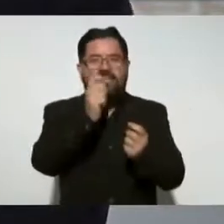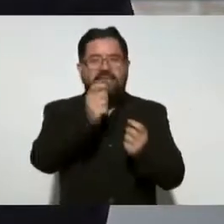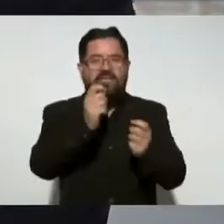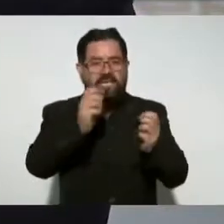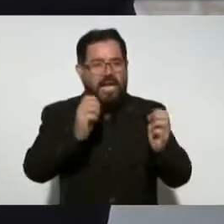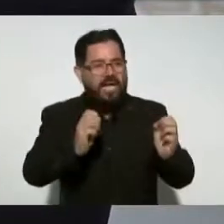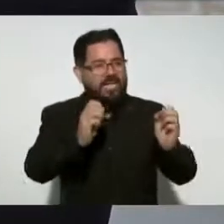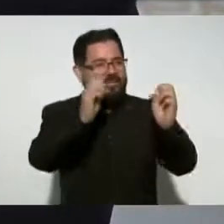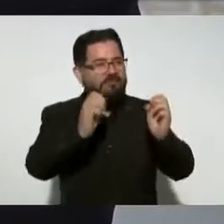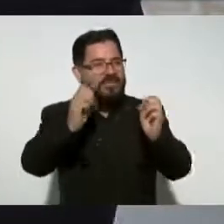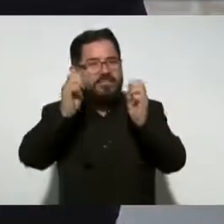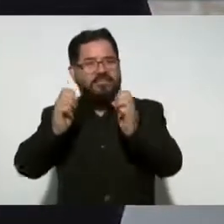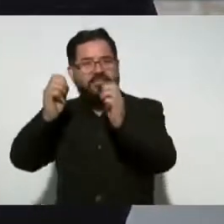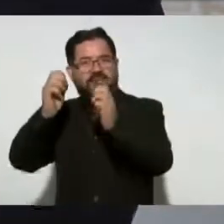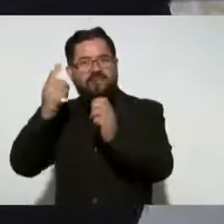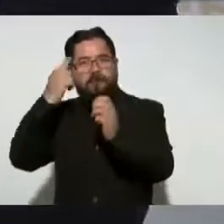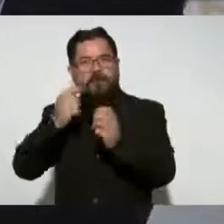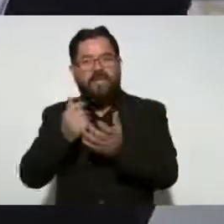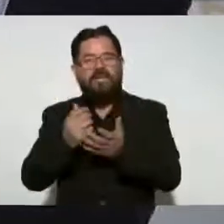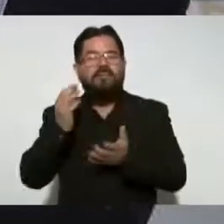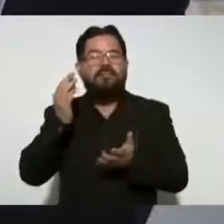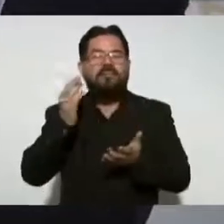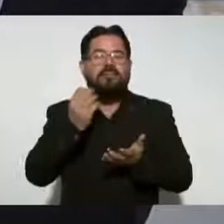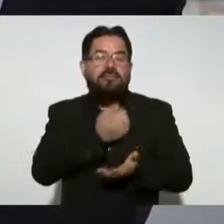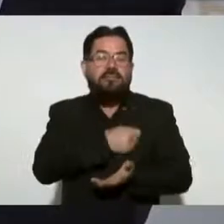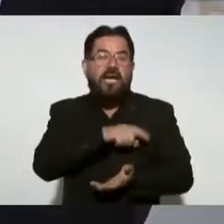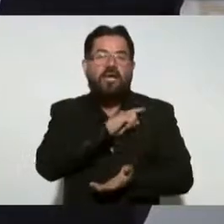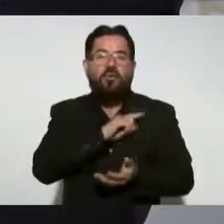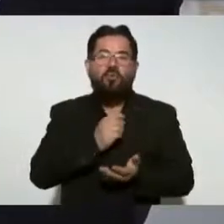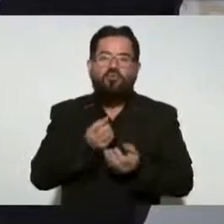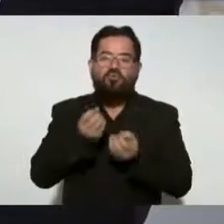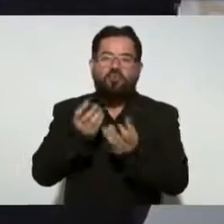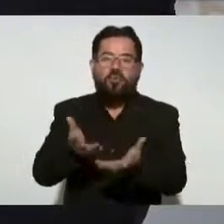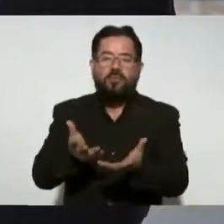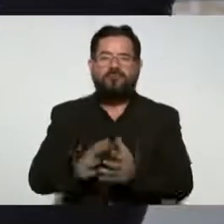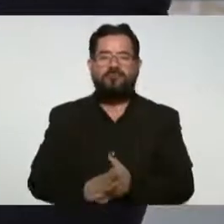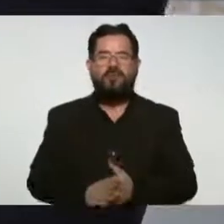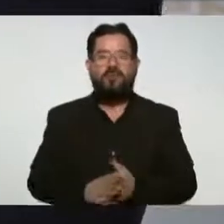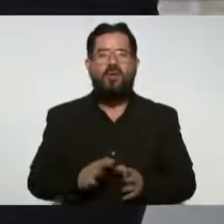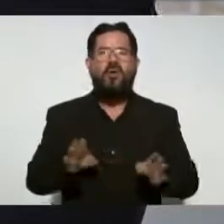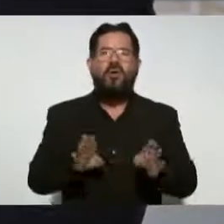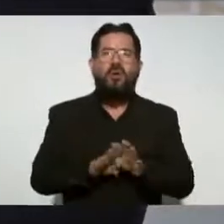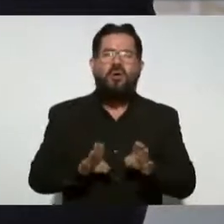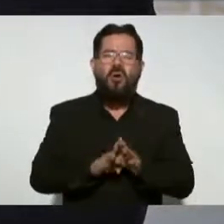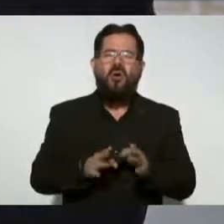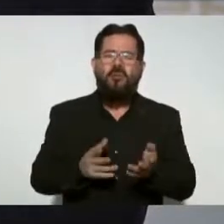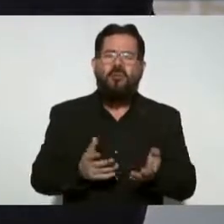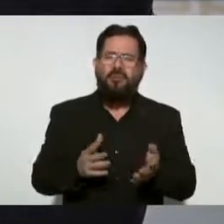Ya no tiene caso hablar de cómo